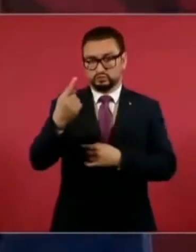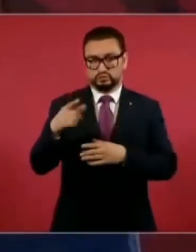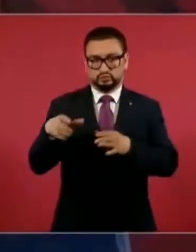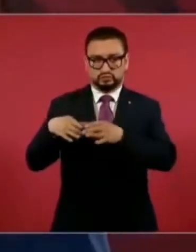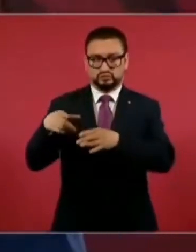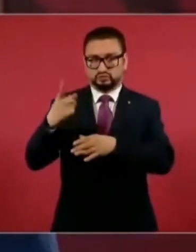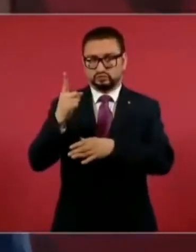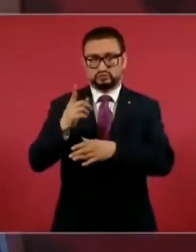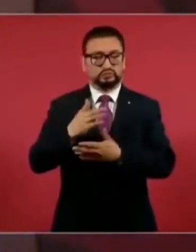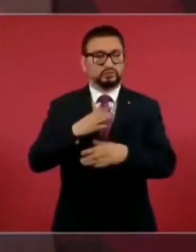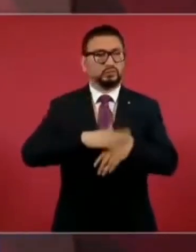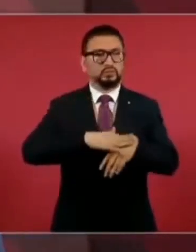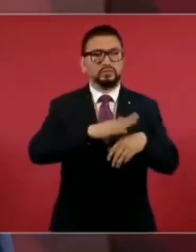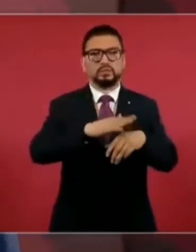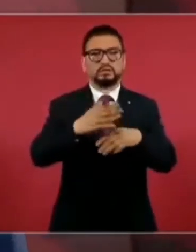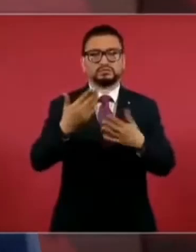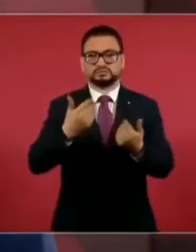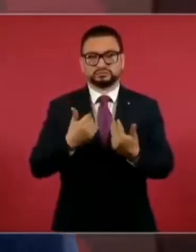No hay